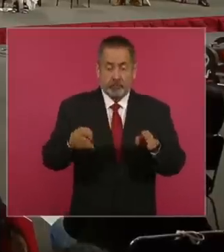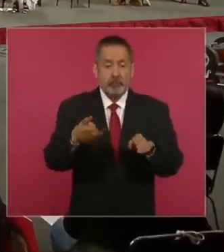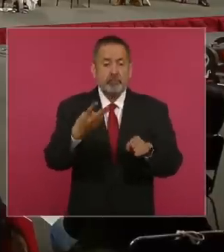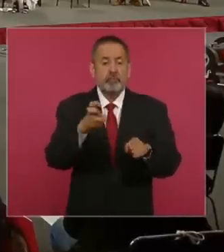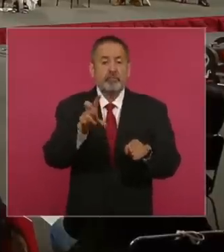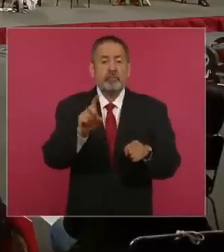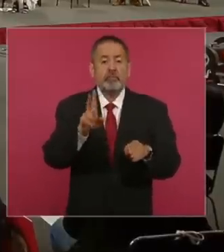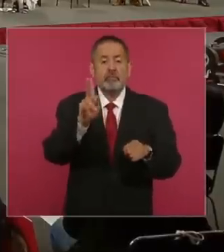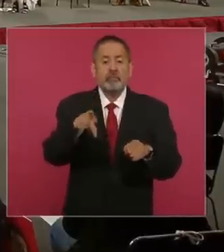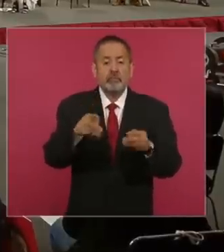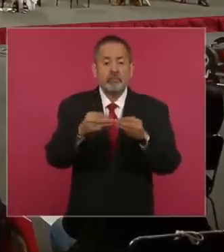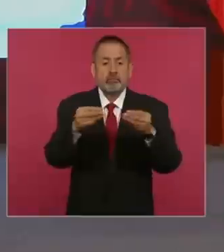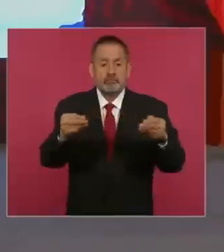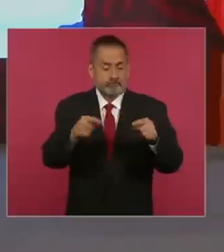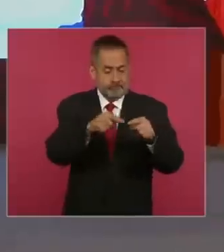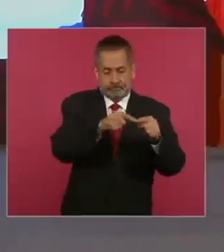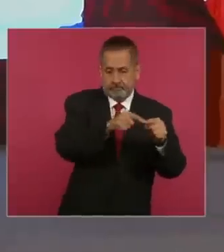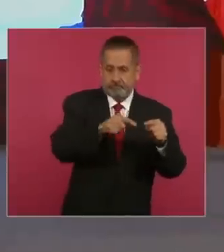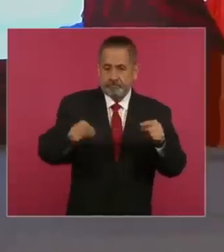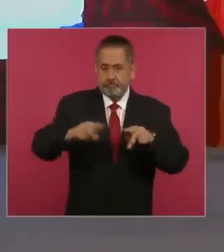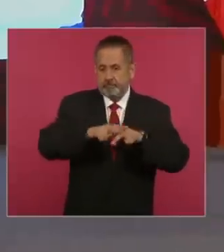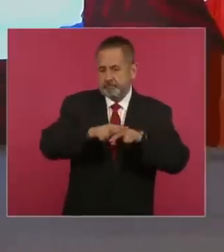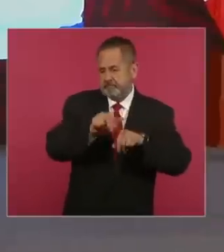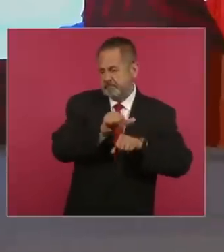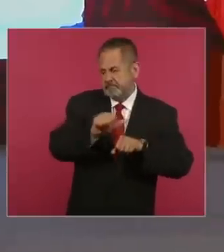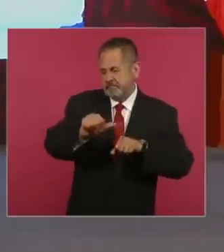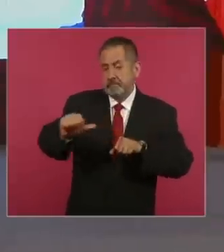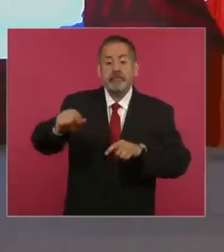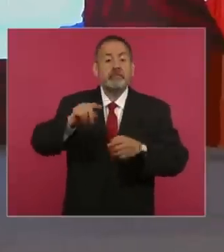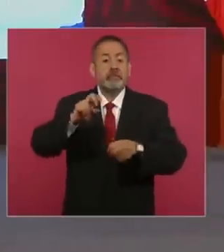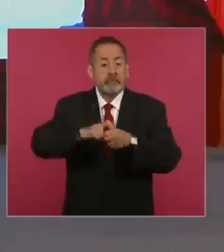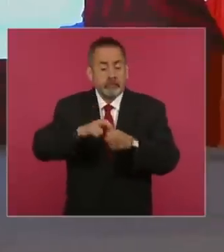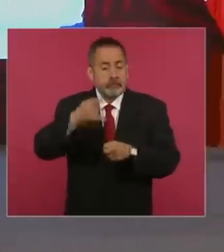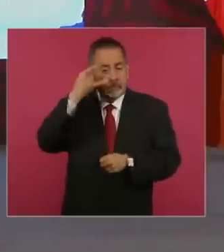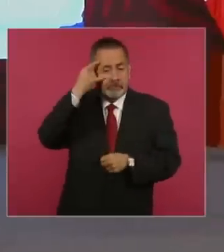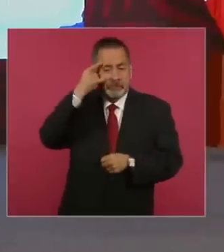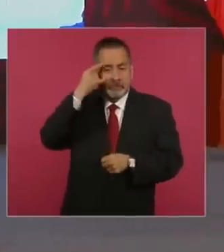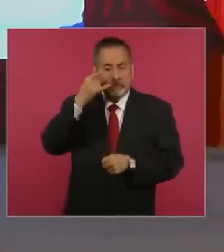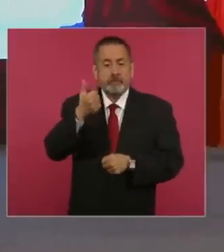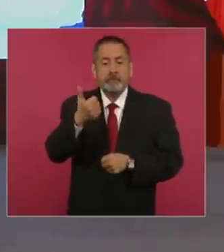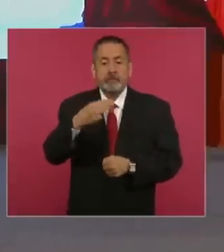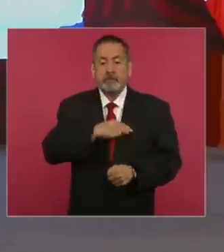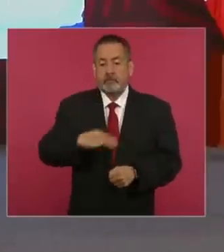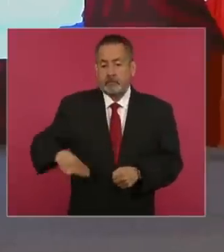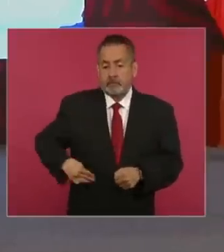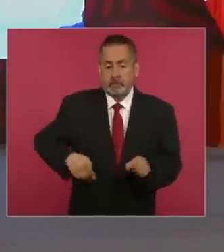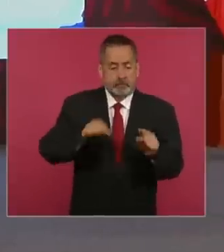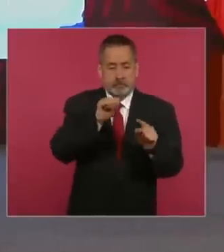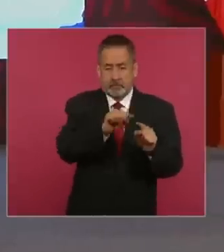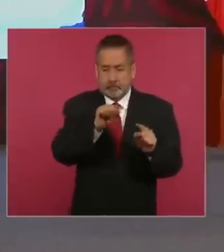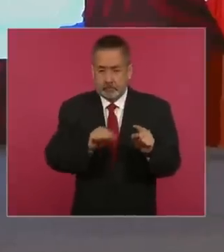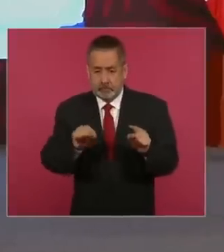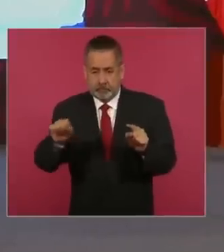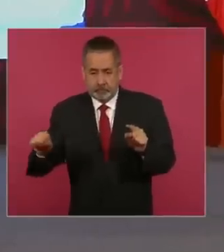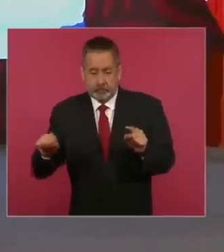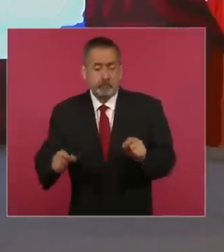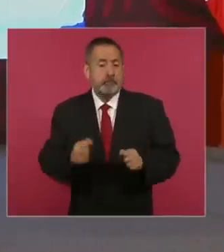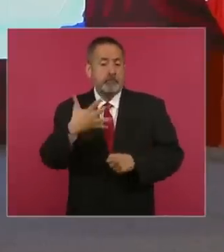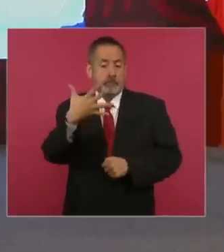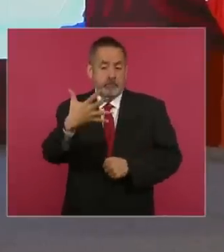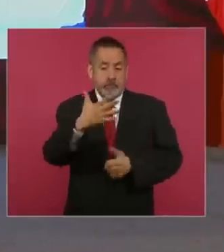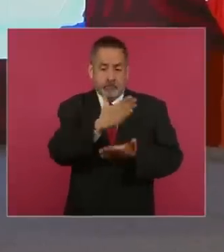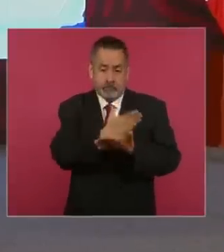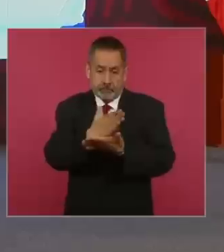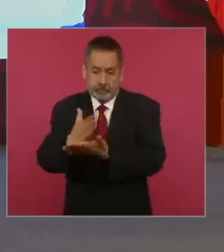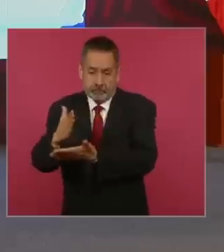de vía sencilla Que pasa todo por el estado de Campeche, seis municipios del estado y tiene cinco estaciones a lo largo de la ruta